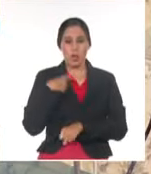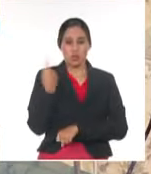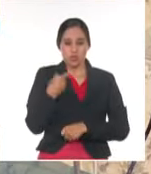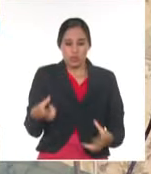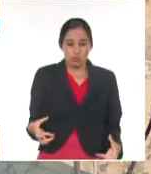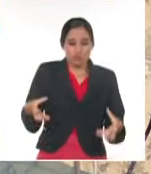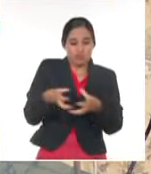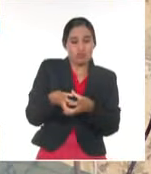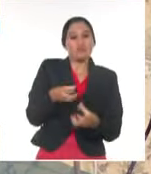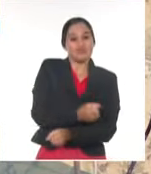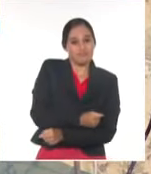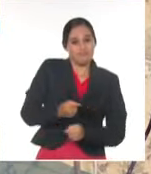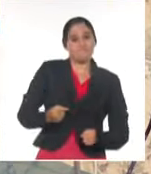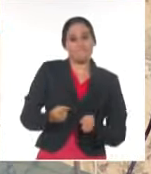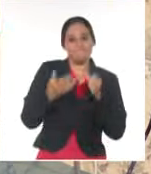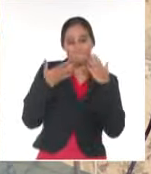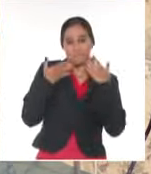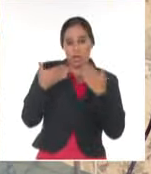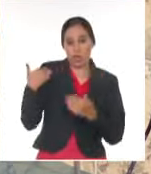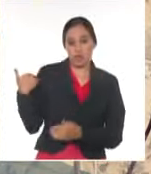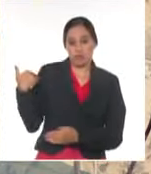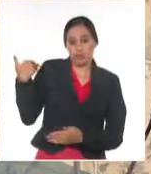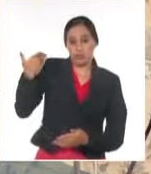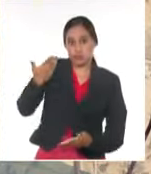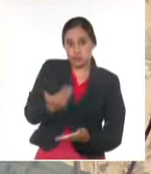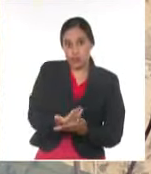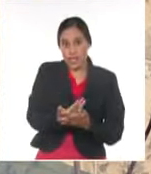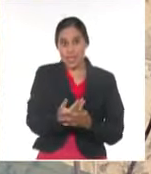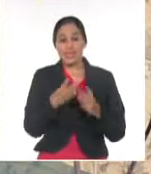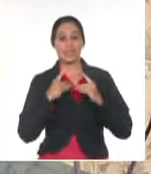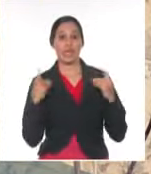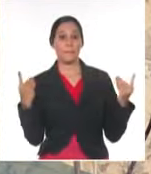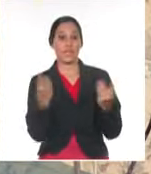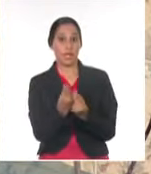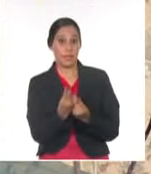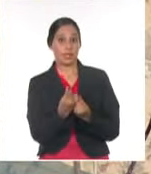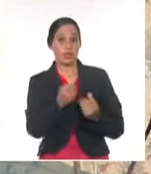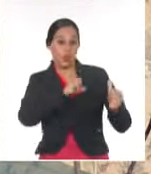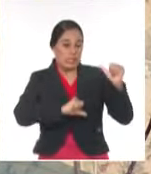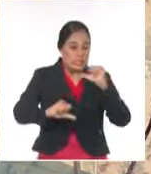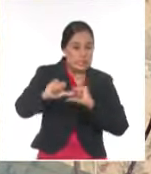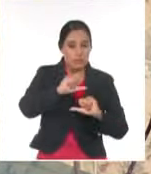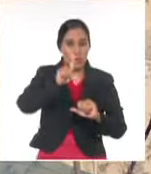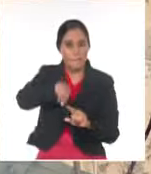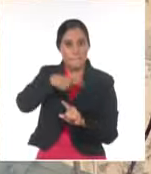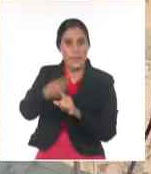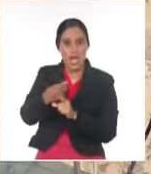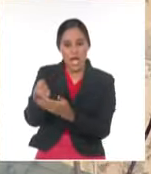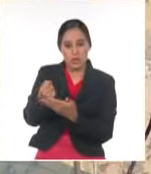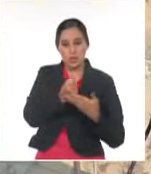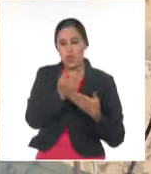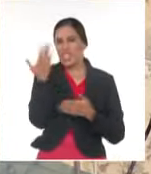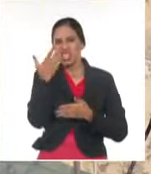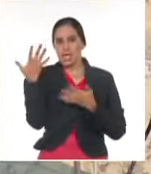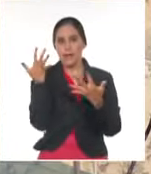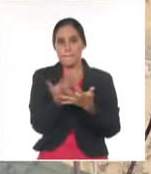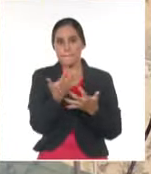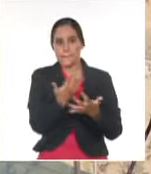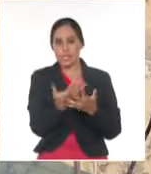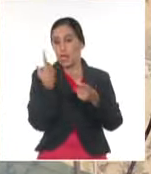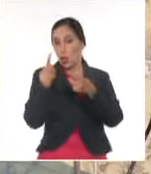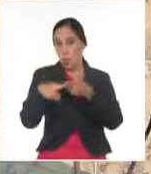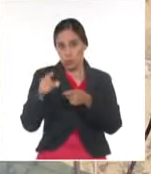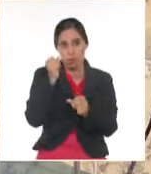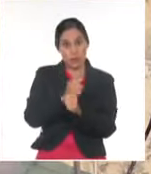personas, porque no fuimos solamente el departamento químico, también hubo una gran ayuda de la empresa con el resto de los trabajadores que influyeron a que